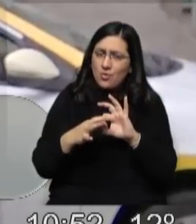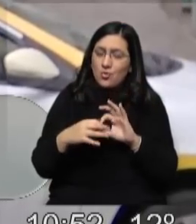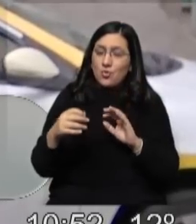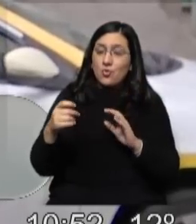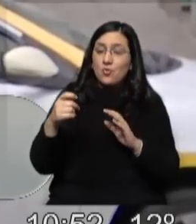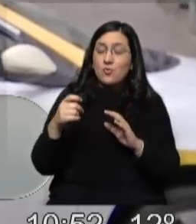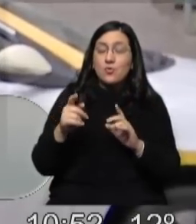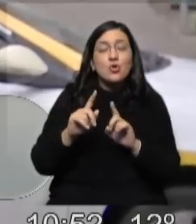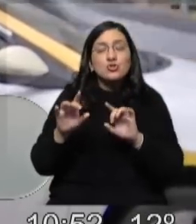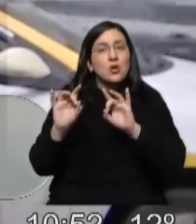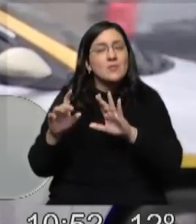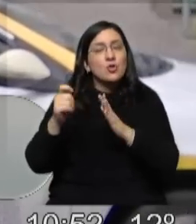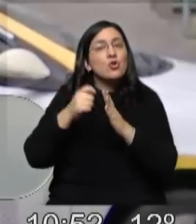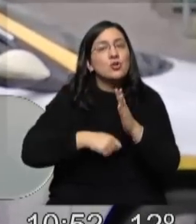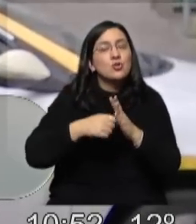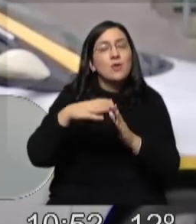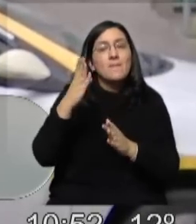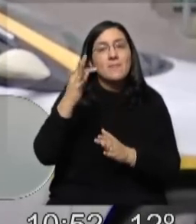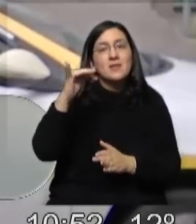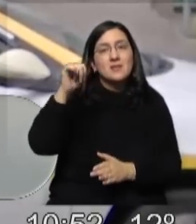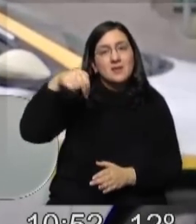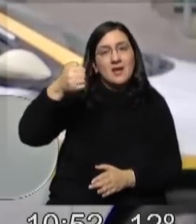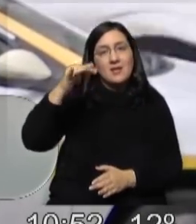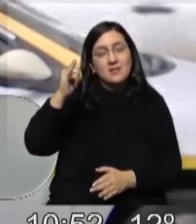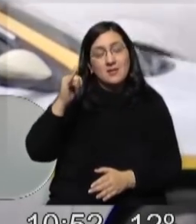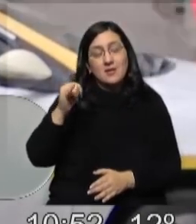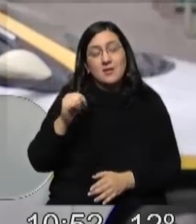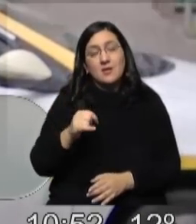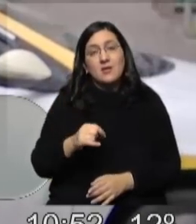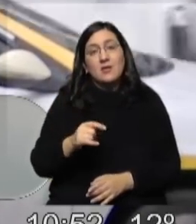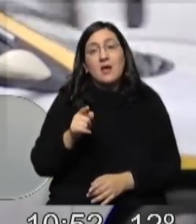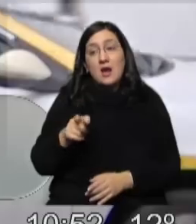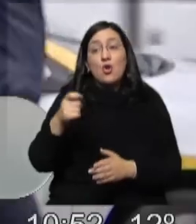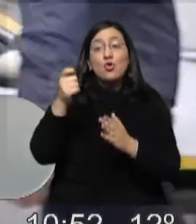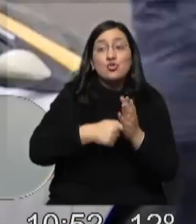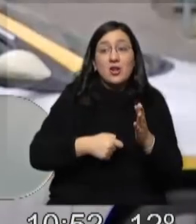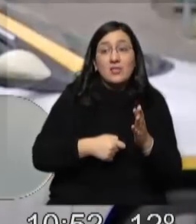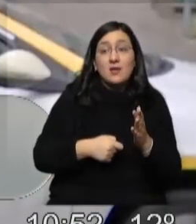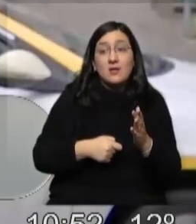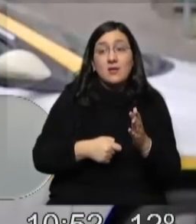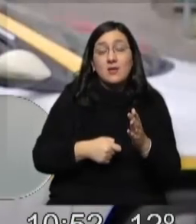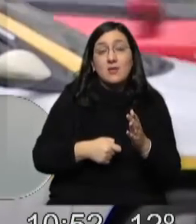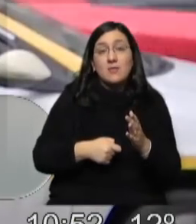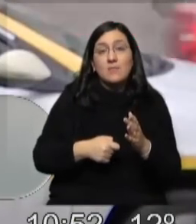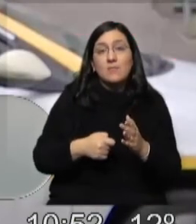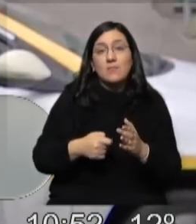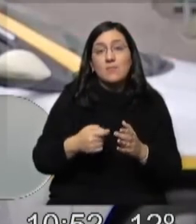de Pettinati, que ahí, como tú decías, la omisión es de Antel, porque en realidad Pettinati lo contratan por un